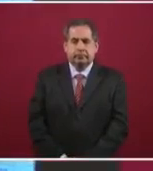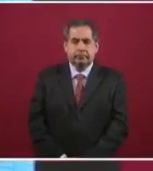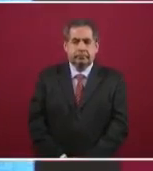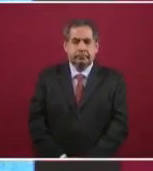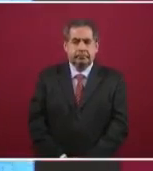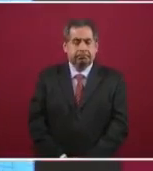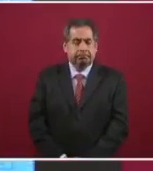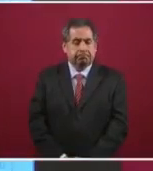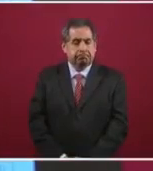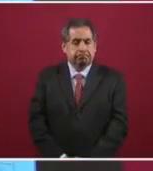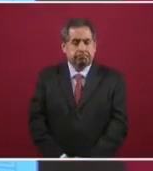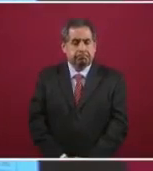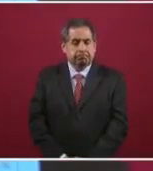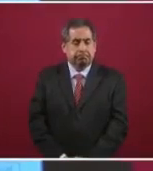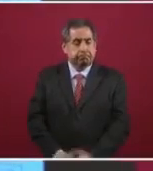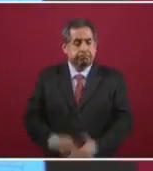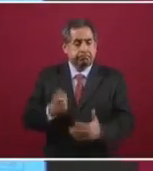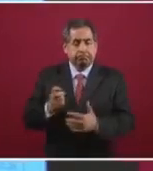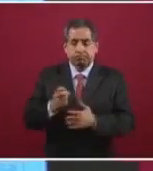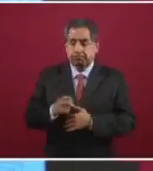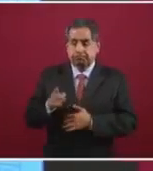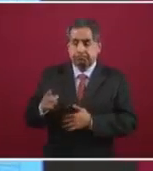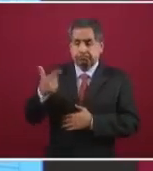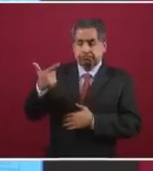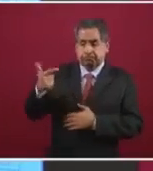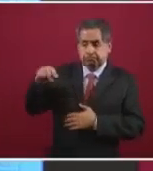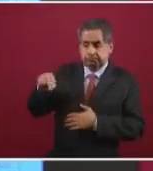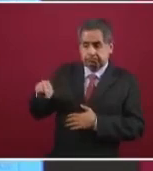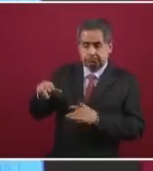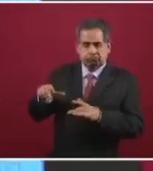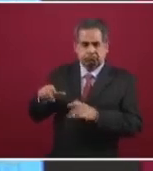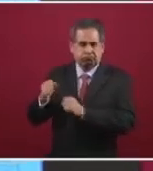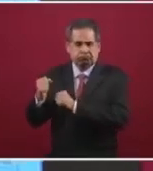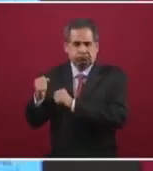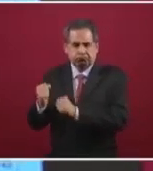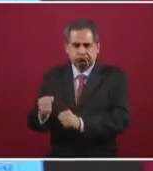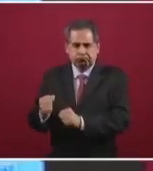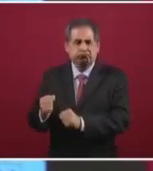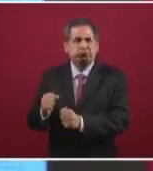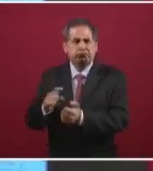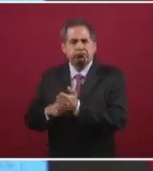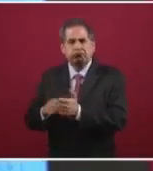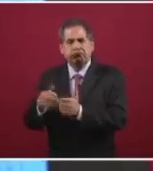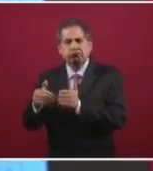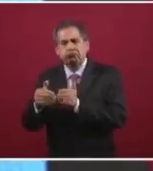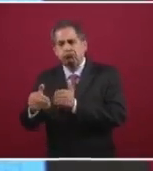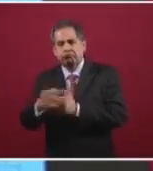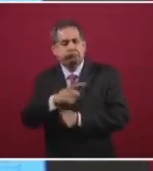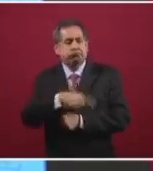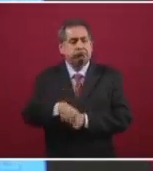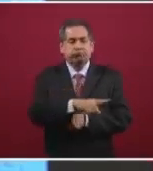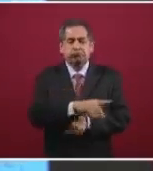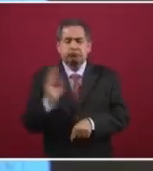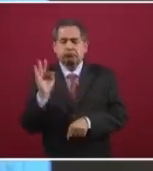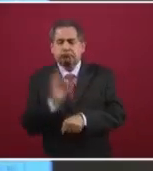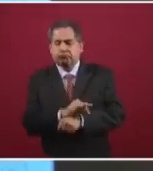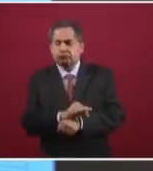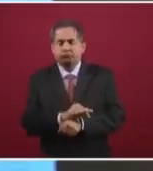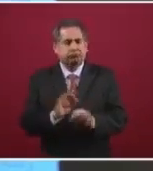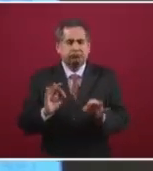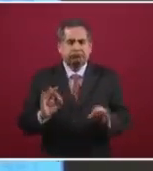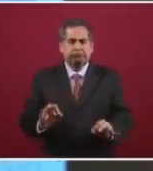Es una institución que va a quedar consolidada para la protección de los ciudadanos.